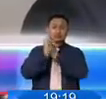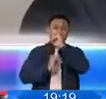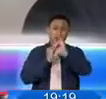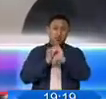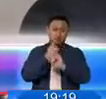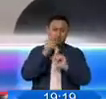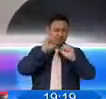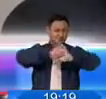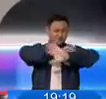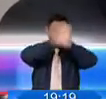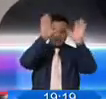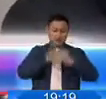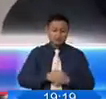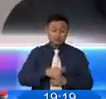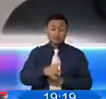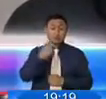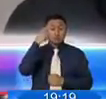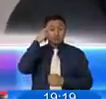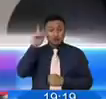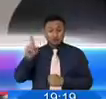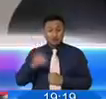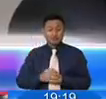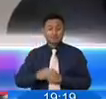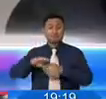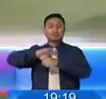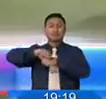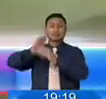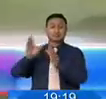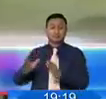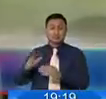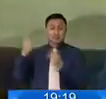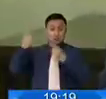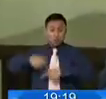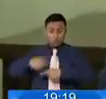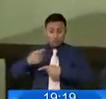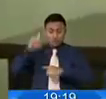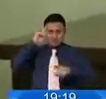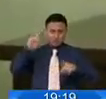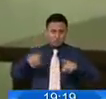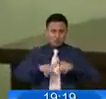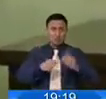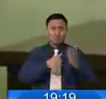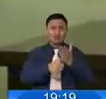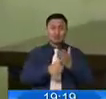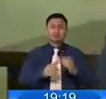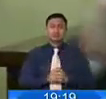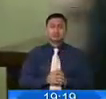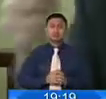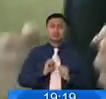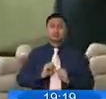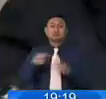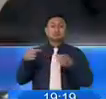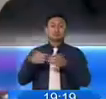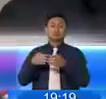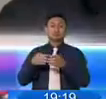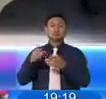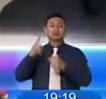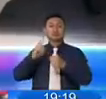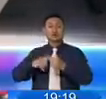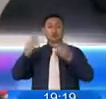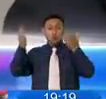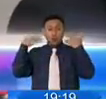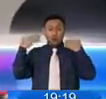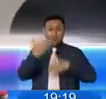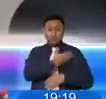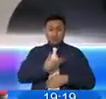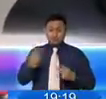que Aduana deberían de alinearse con ese norte. Según los representantes de las cámaras de comercio de Quito y Guayaquil, el mantener esta